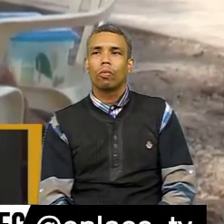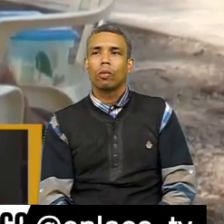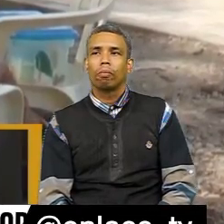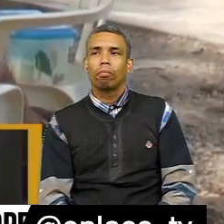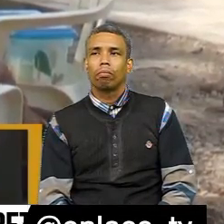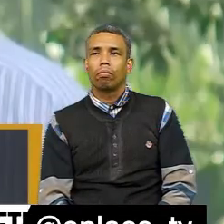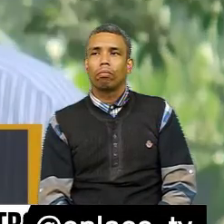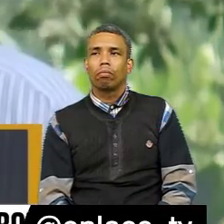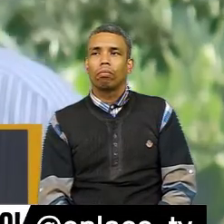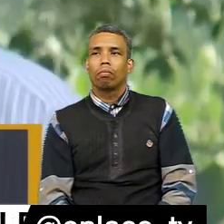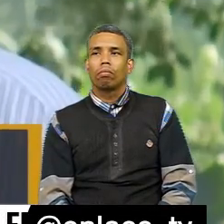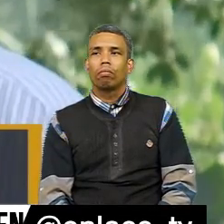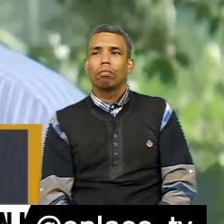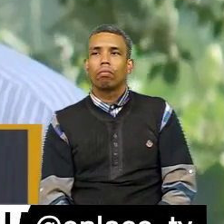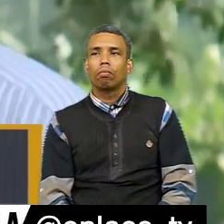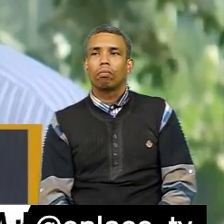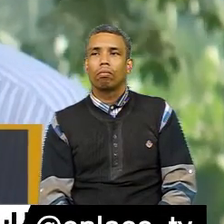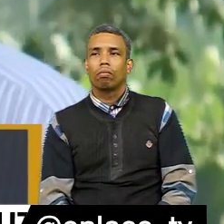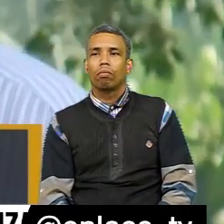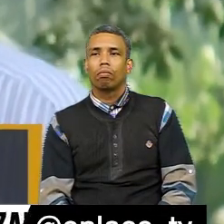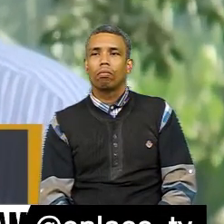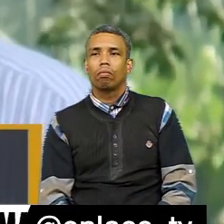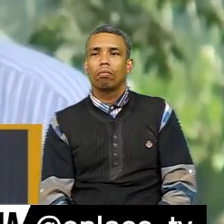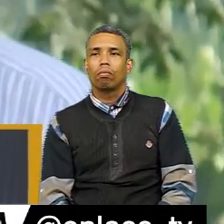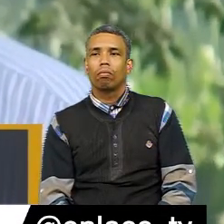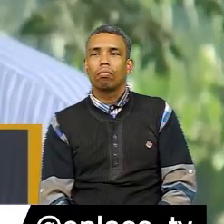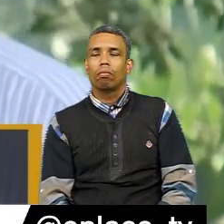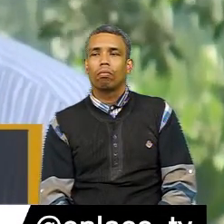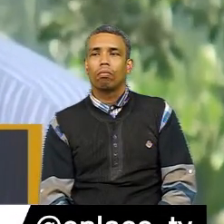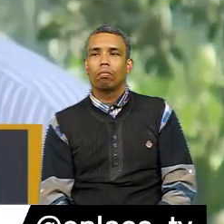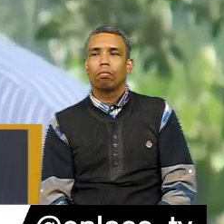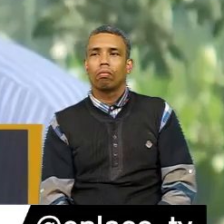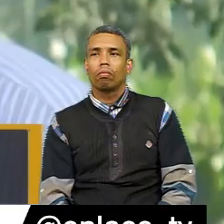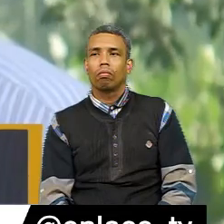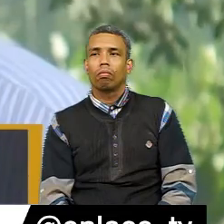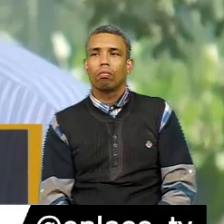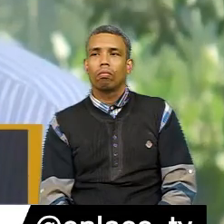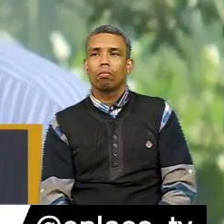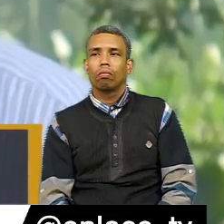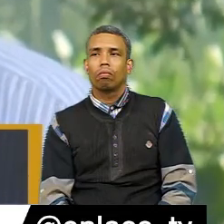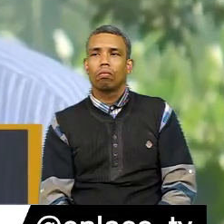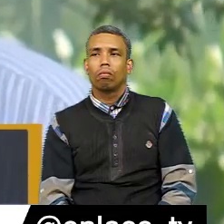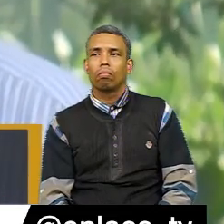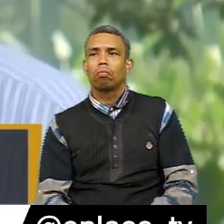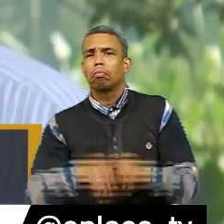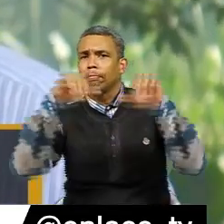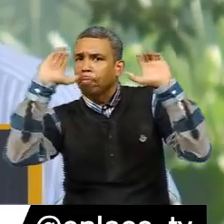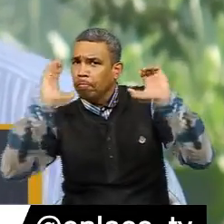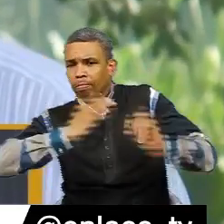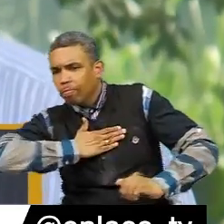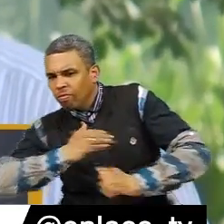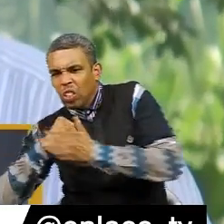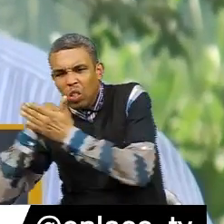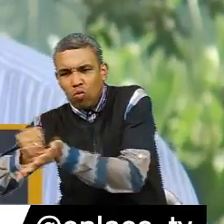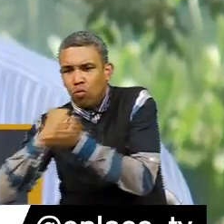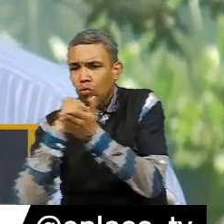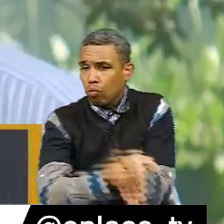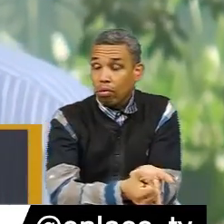La cuestión de que uno ha aprendido la importancia, el valor que tiene la caridad ante todo eso.